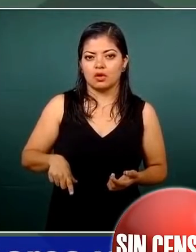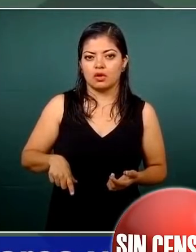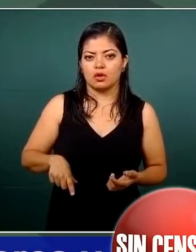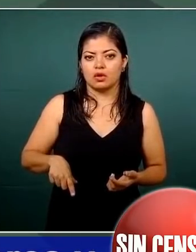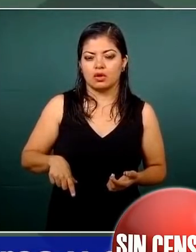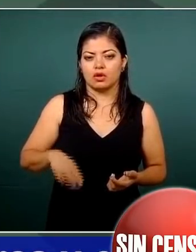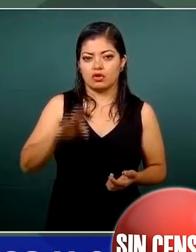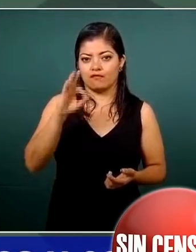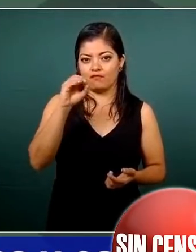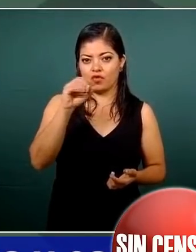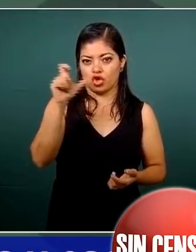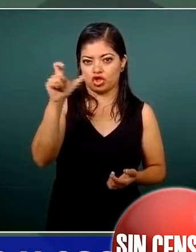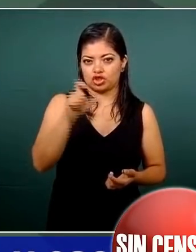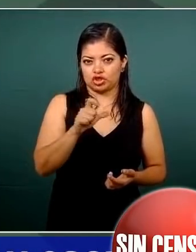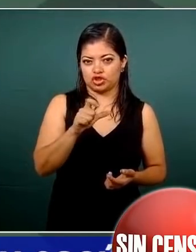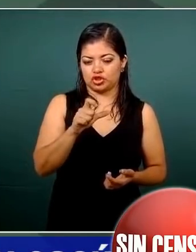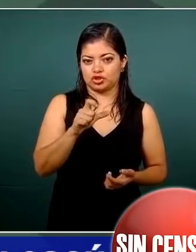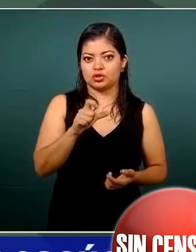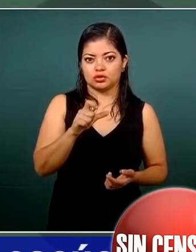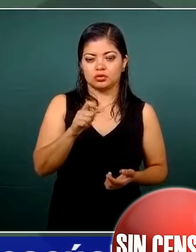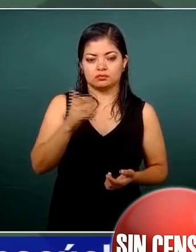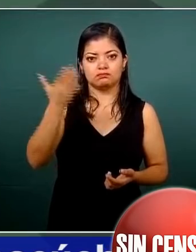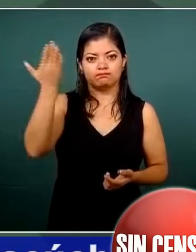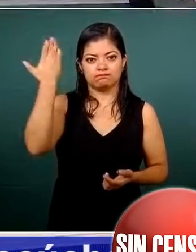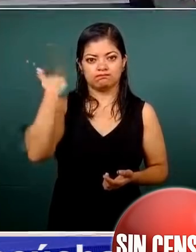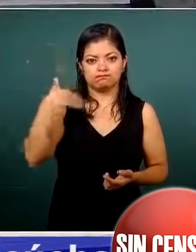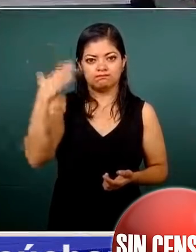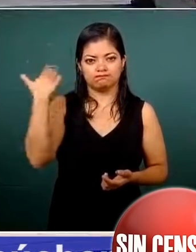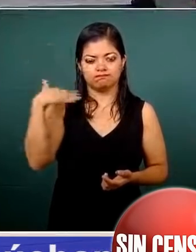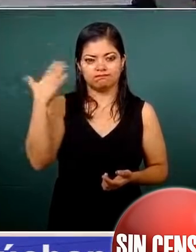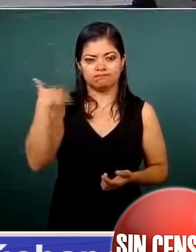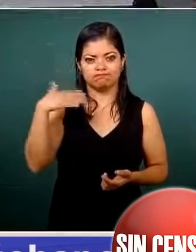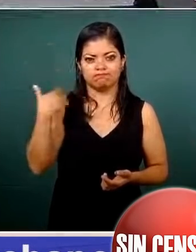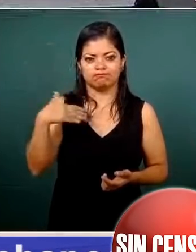presidente Fox, al finalizar,